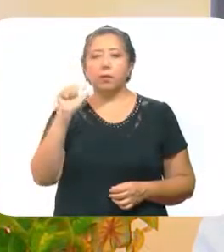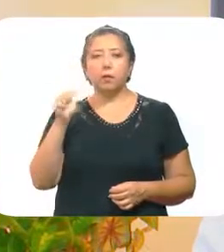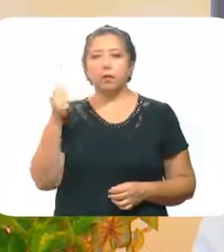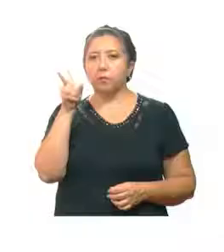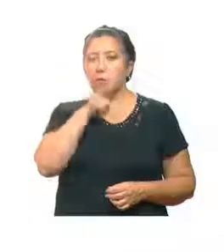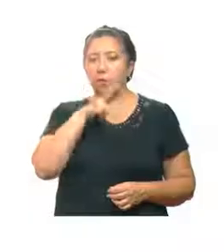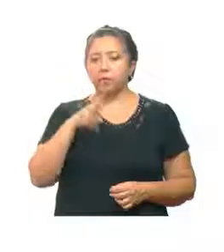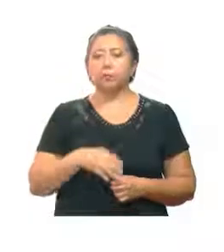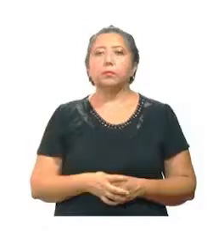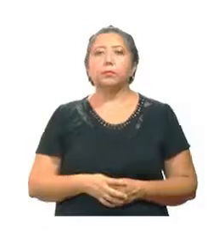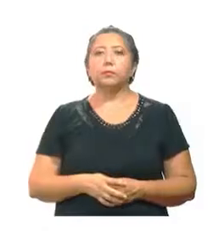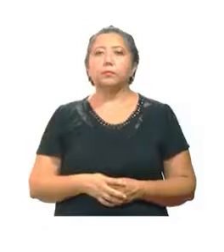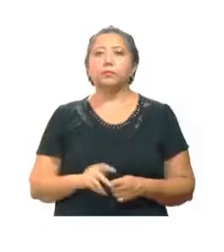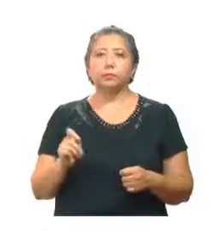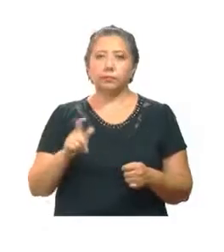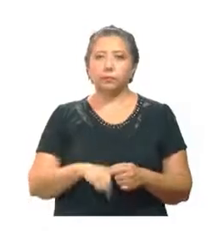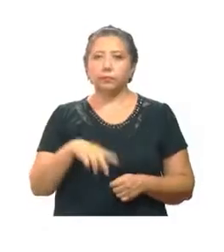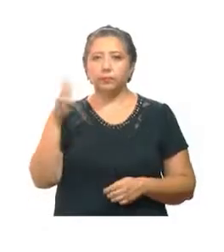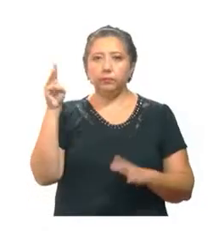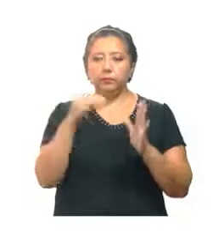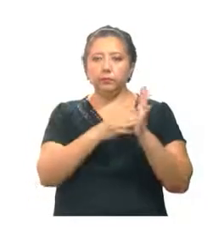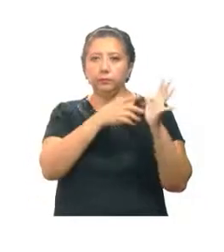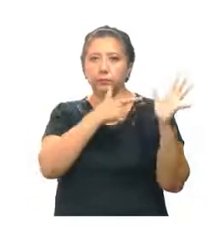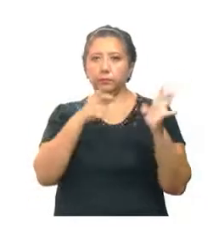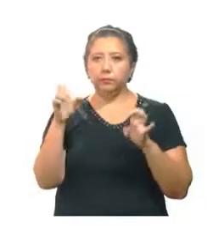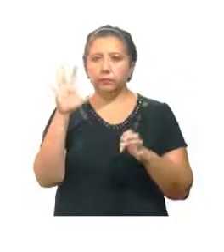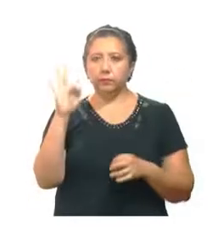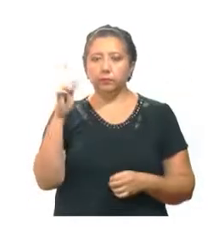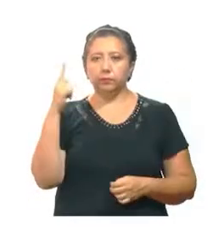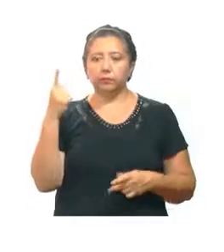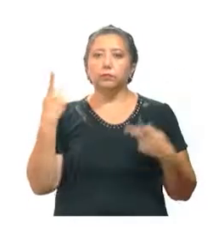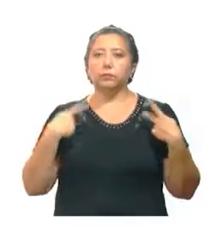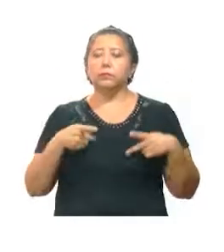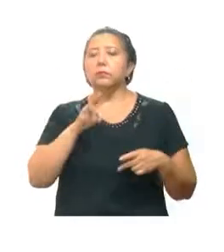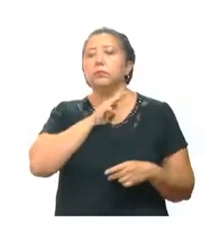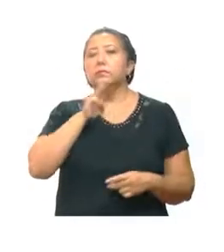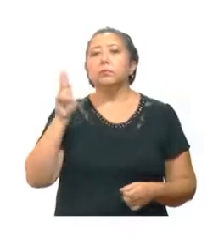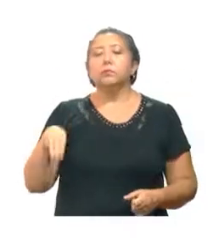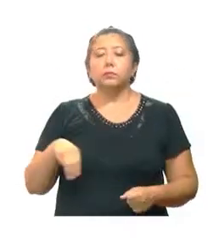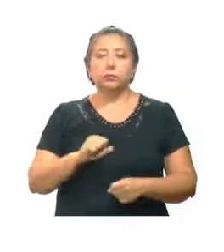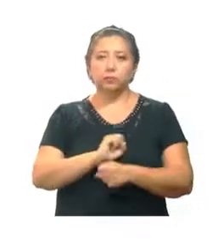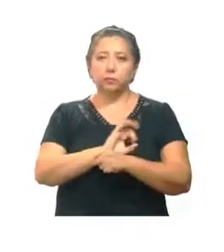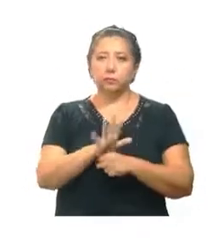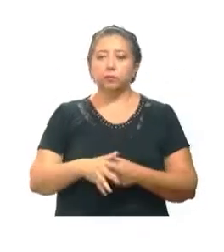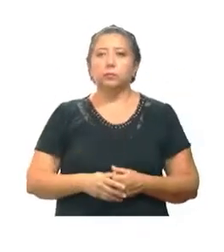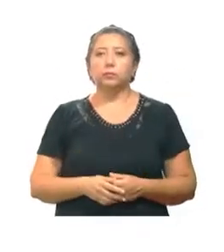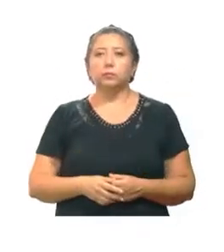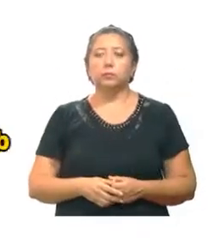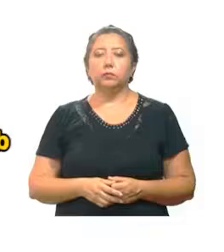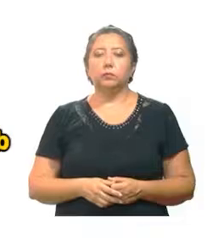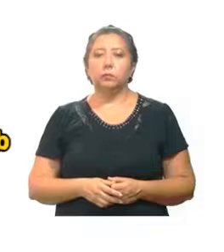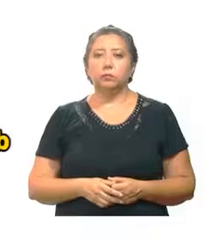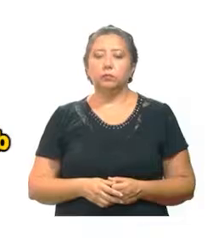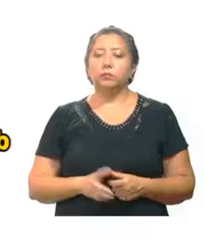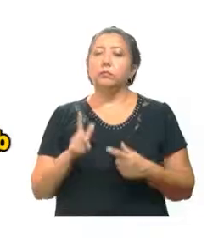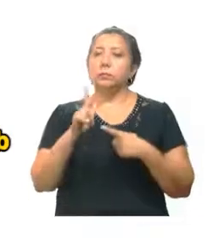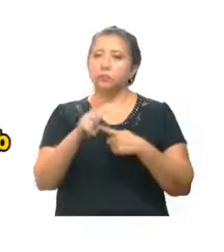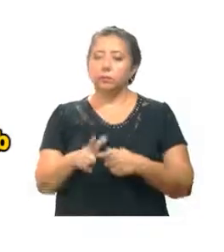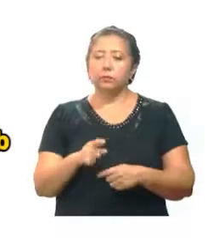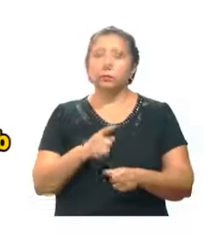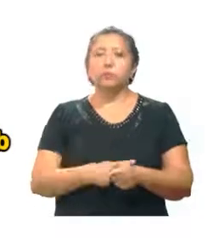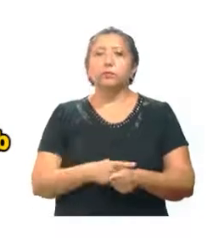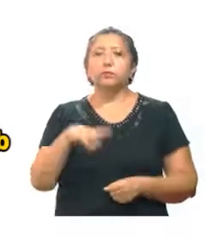Valladolid. En total, son 3.741 las personas fallecidas a causa del coronavirus. De los